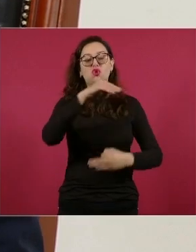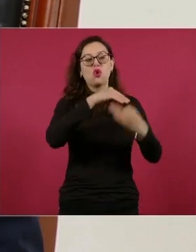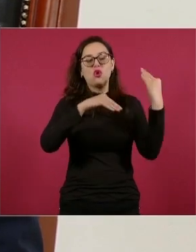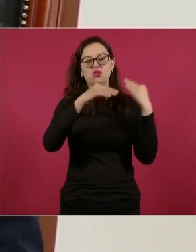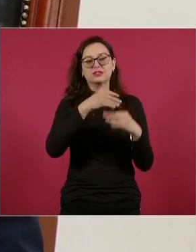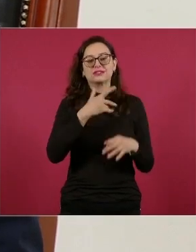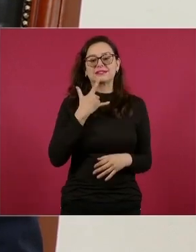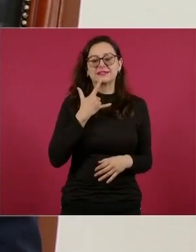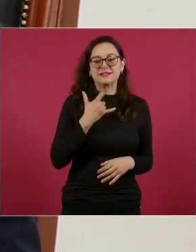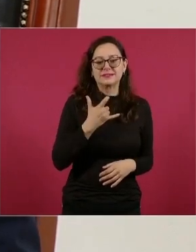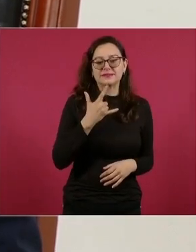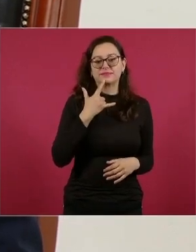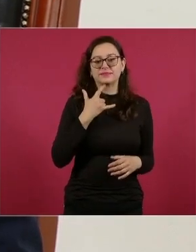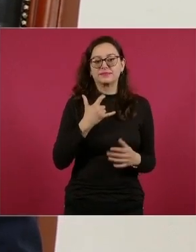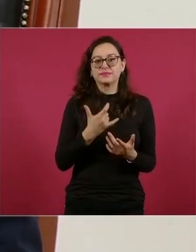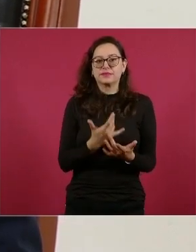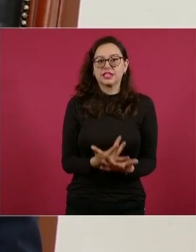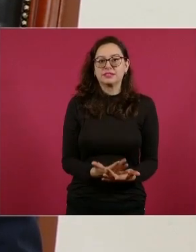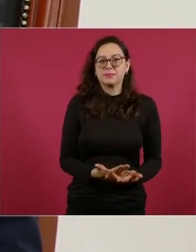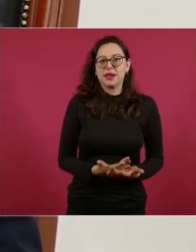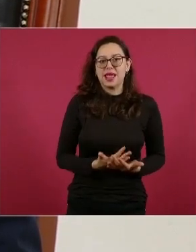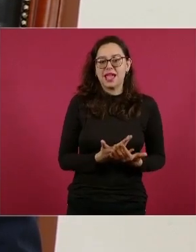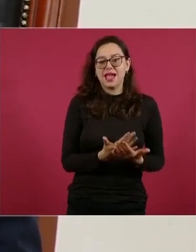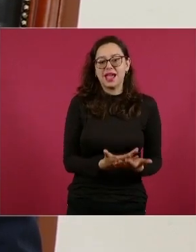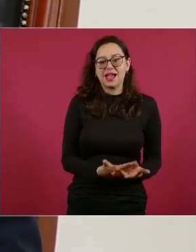conciliación, esperar los resultados,